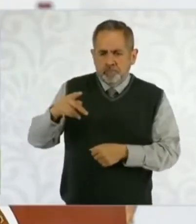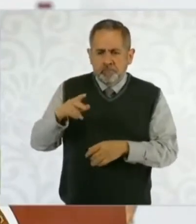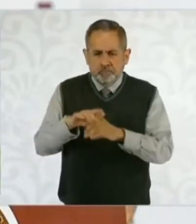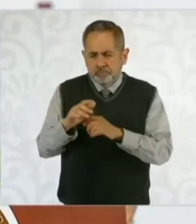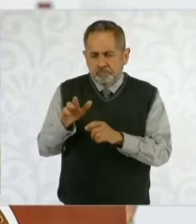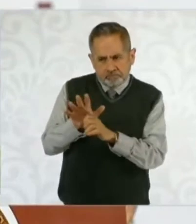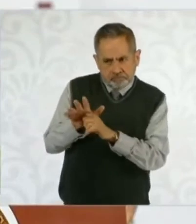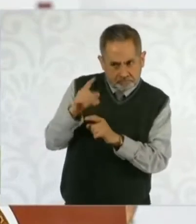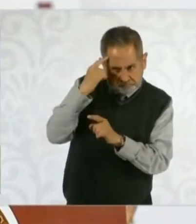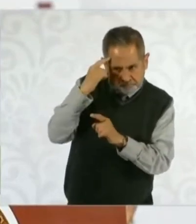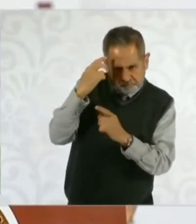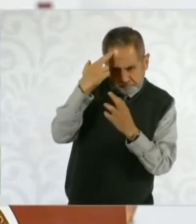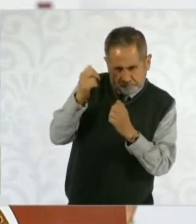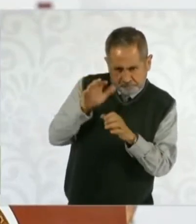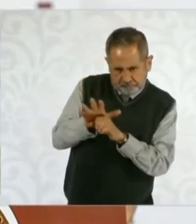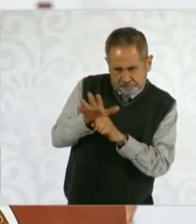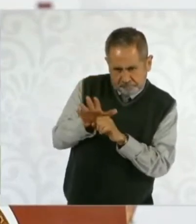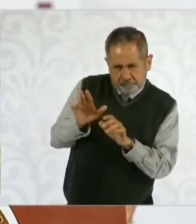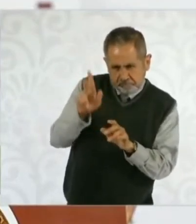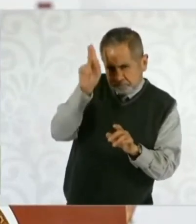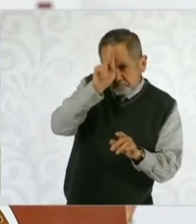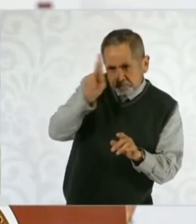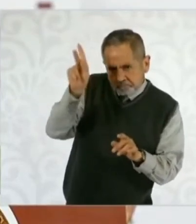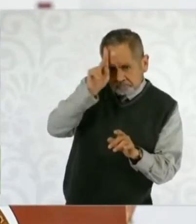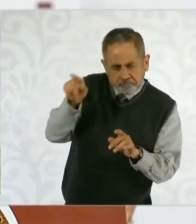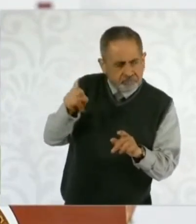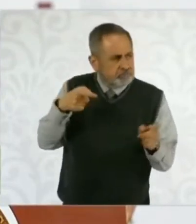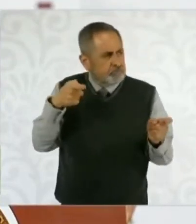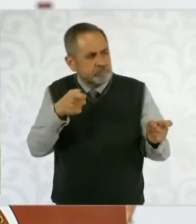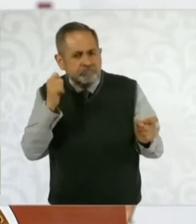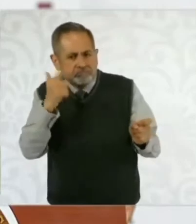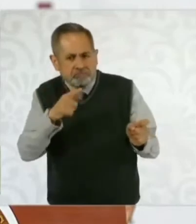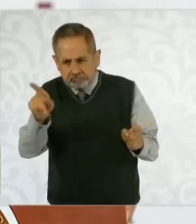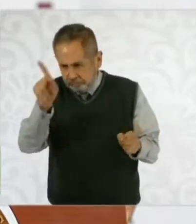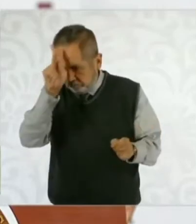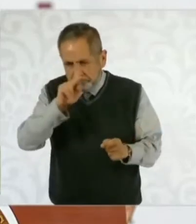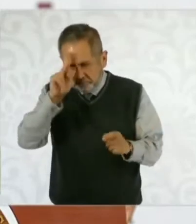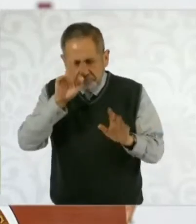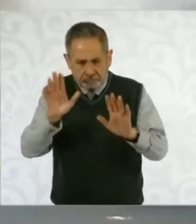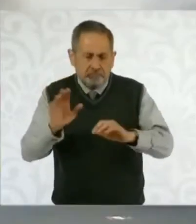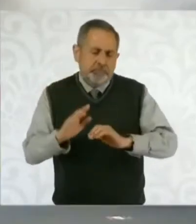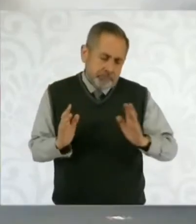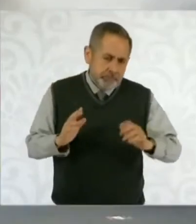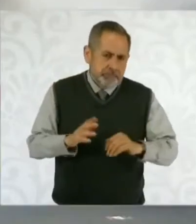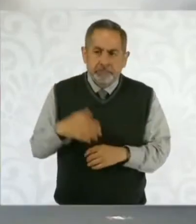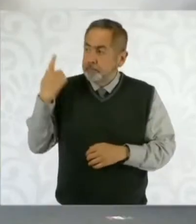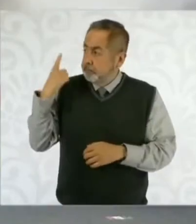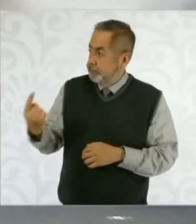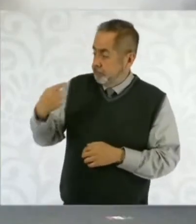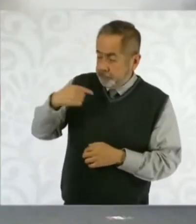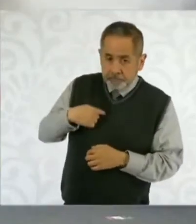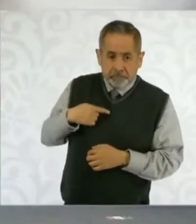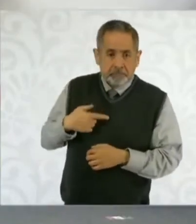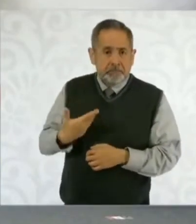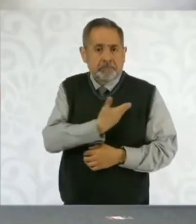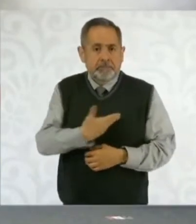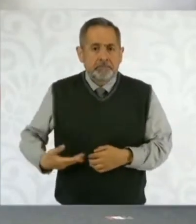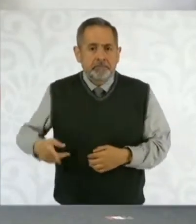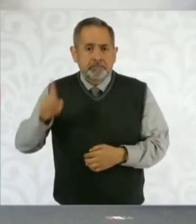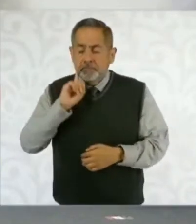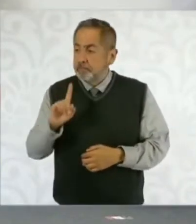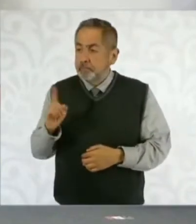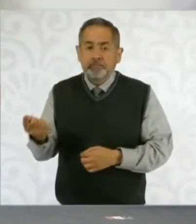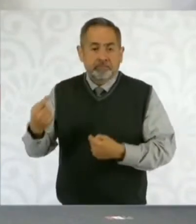de la fuerza, y por supuesto en especial las instrucciones que he recibido de la señora Presidenta